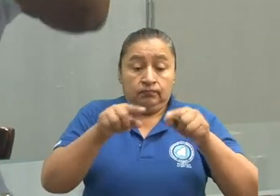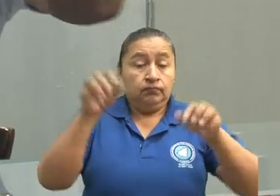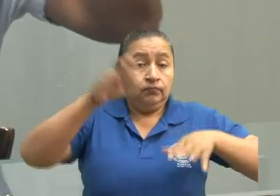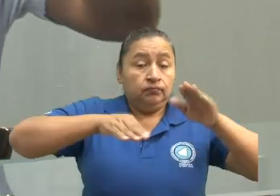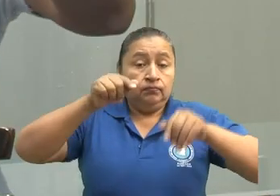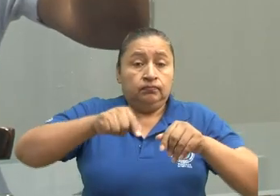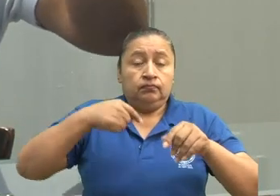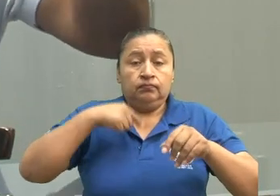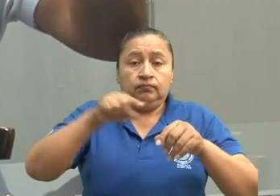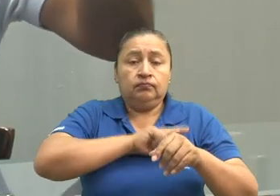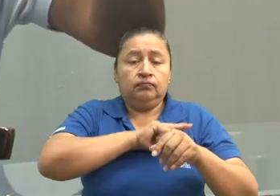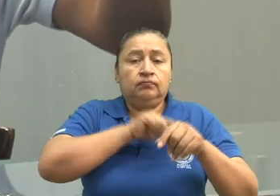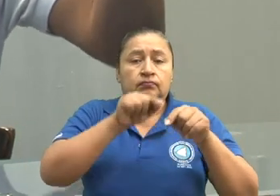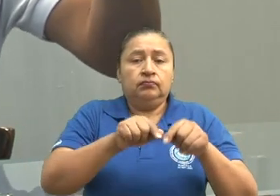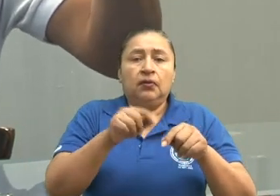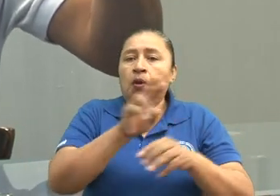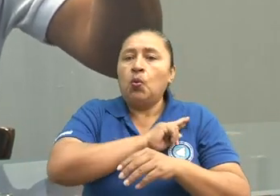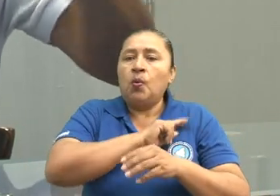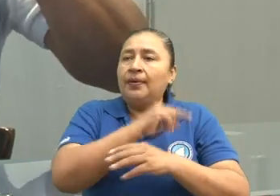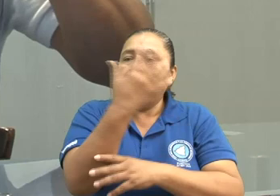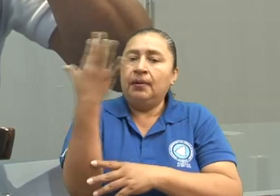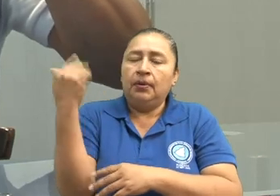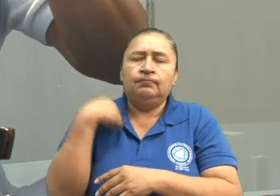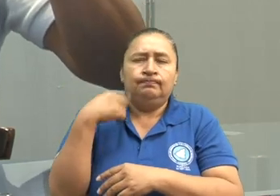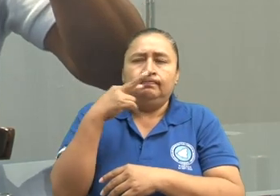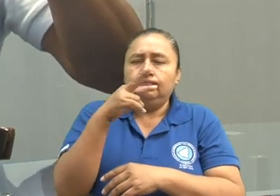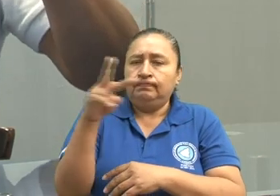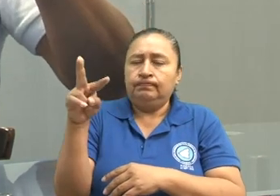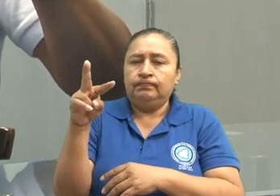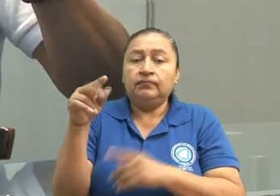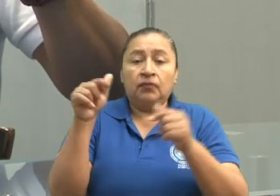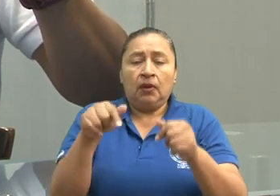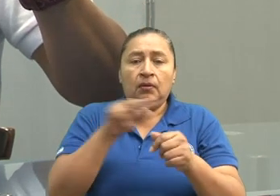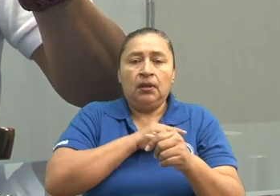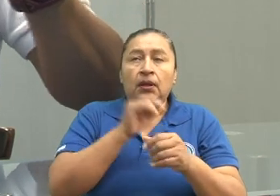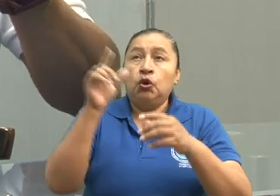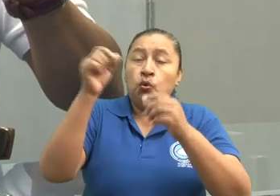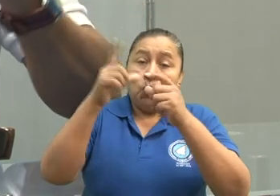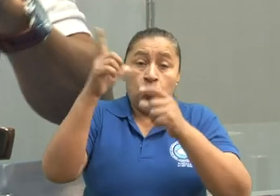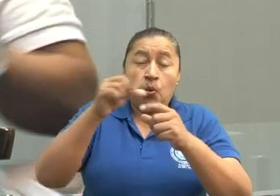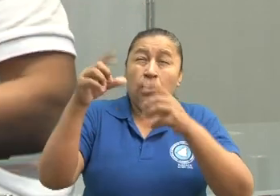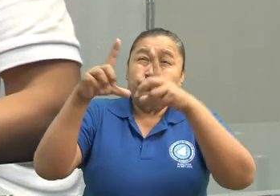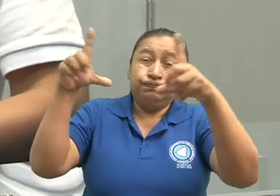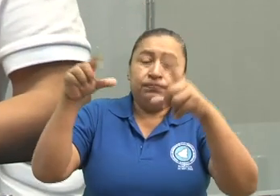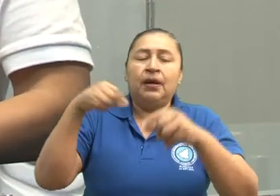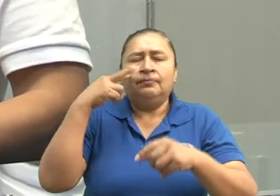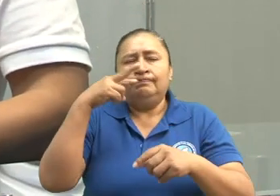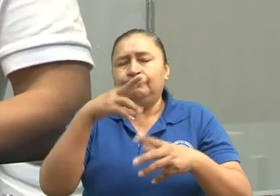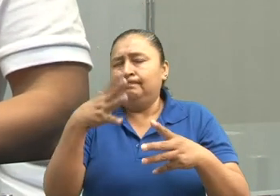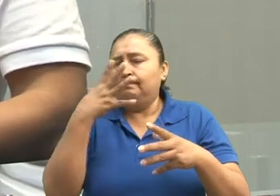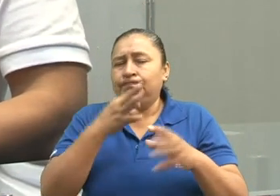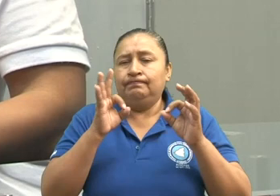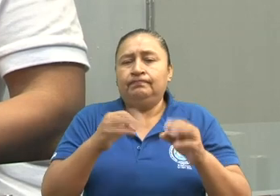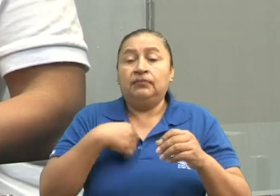tenés, hay una parte que no hay árbol ahí. Se mira, ahora que hay unas lunas llenas, salvaje, espectacular, para que la